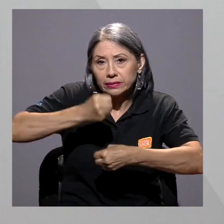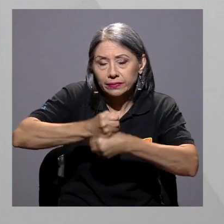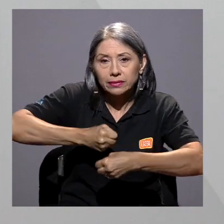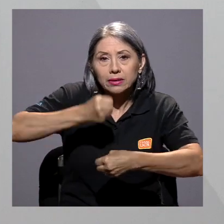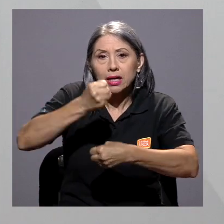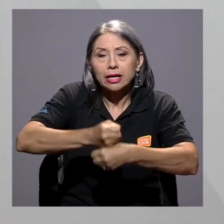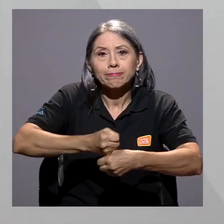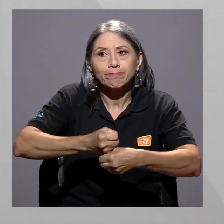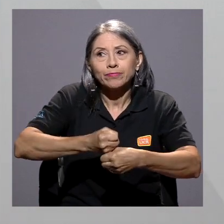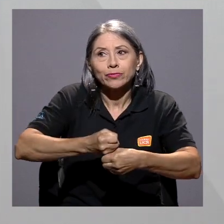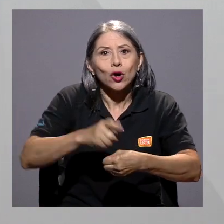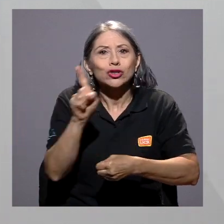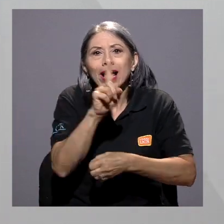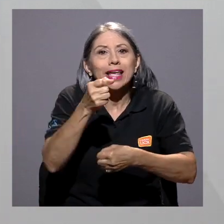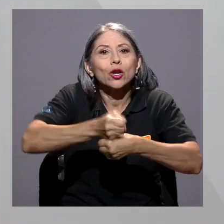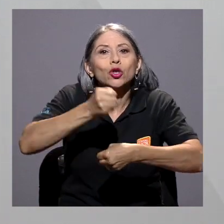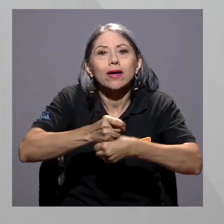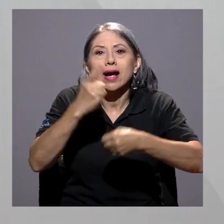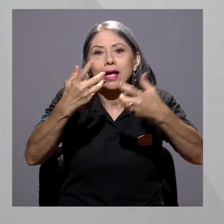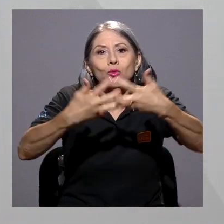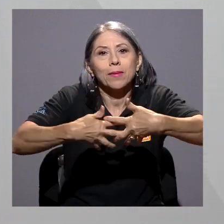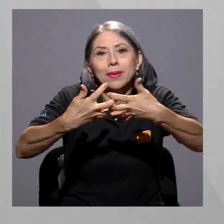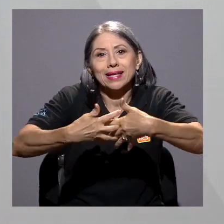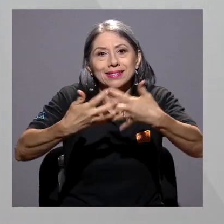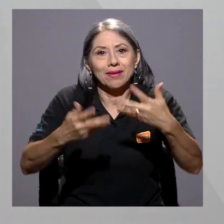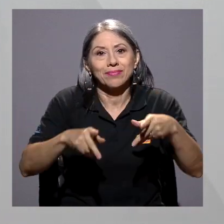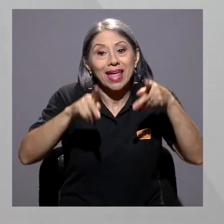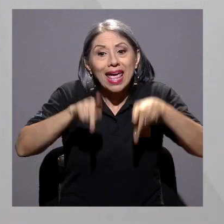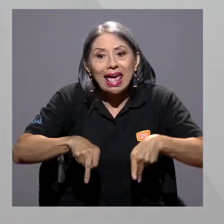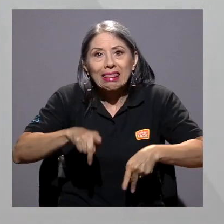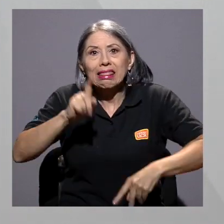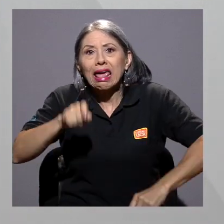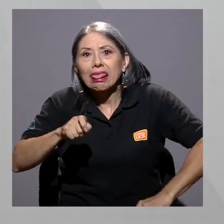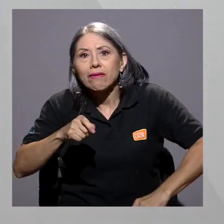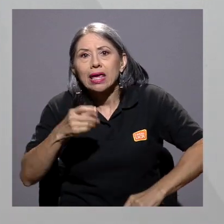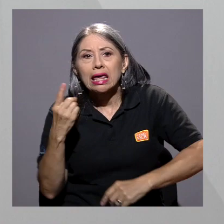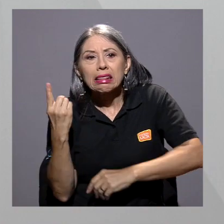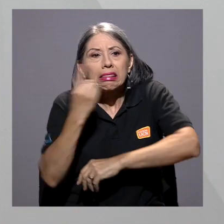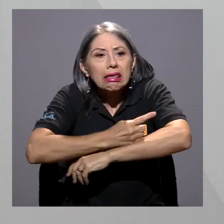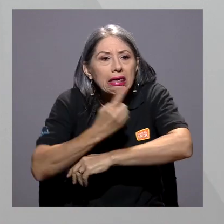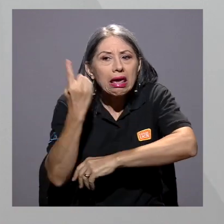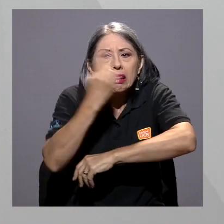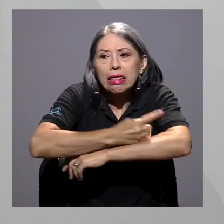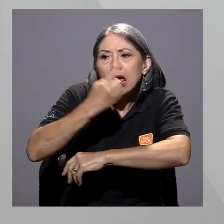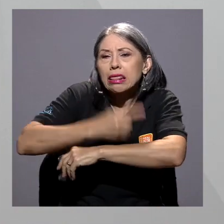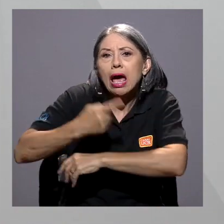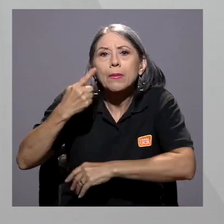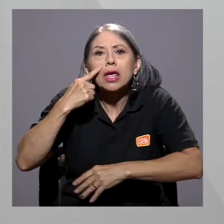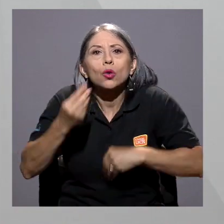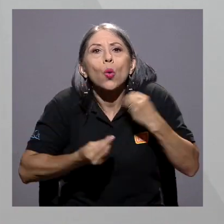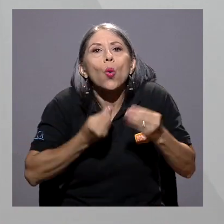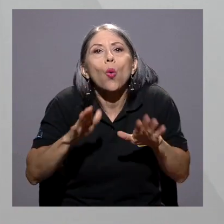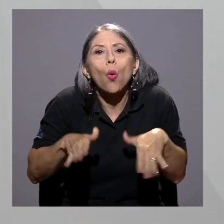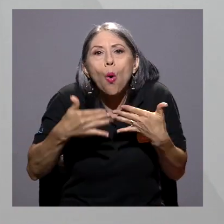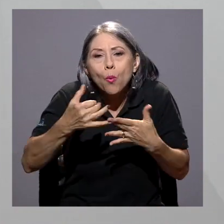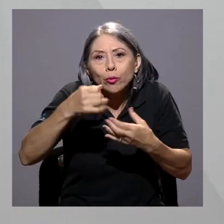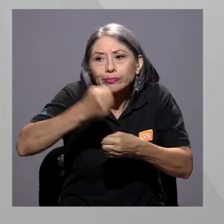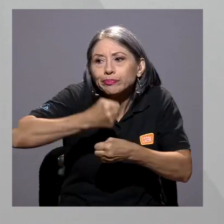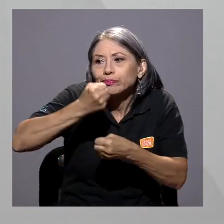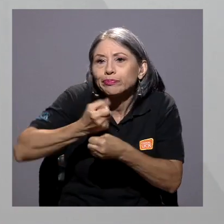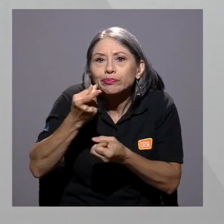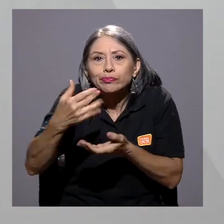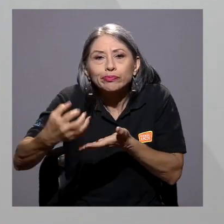trabaja, que no trabaja en empresas, la gente que tiene que andar día a día viendo a ver cómo se gana el sustento,